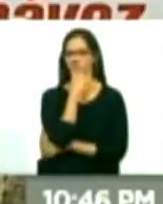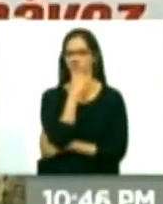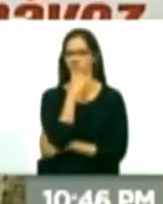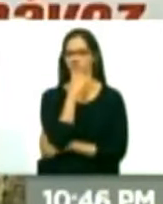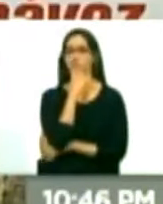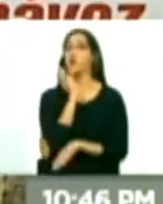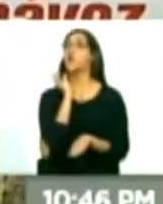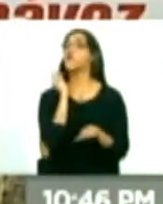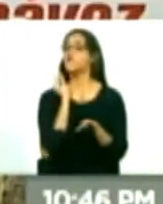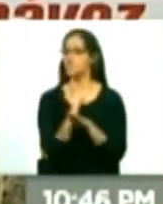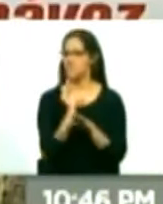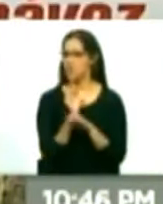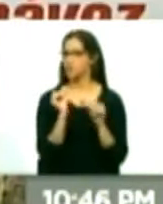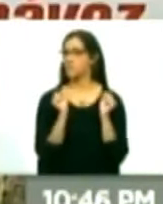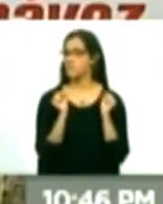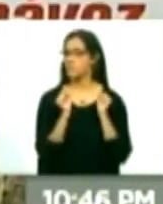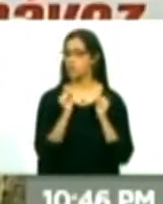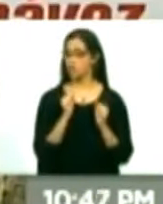Cuidado si frío nada más.